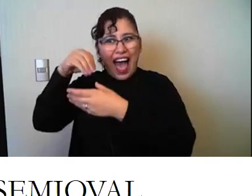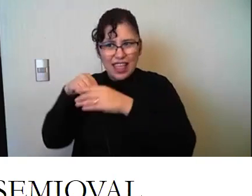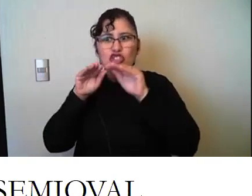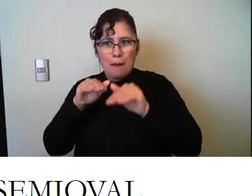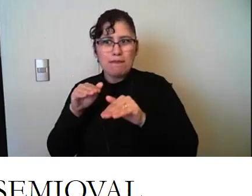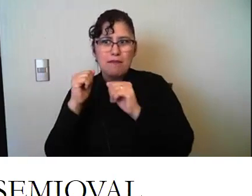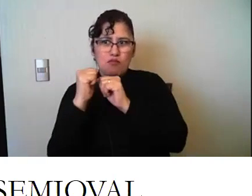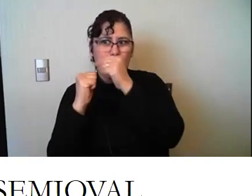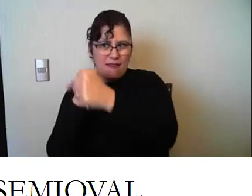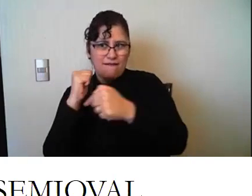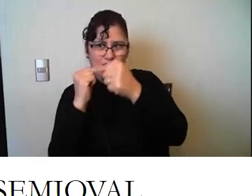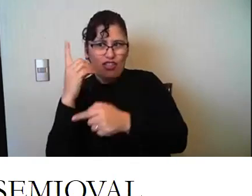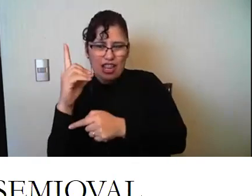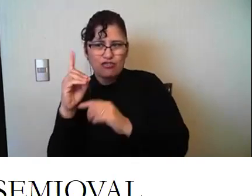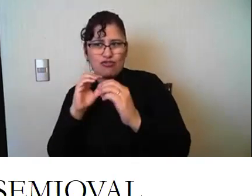proyección.